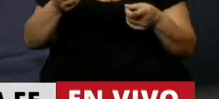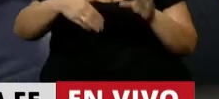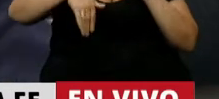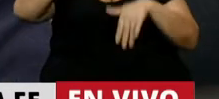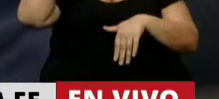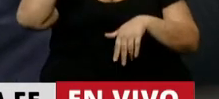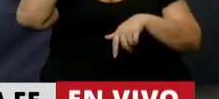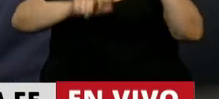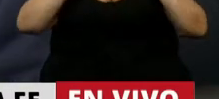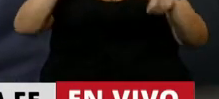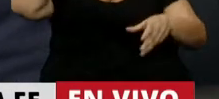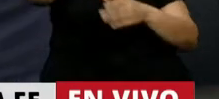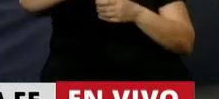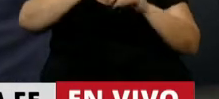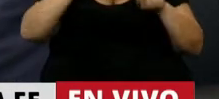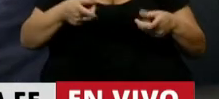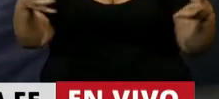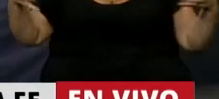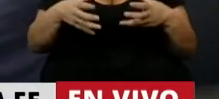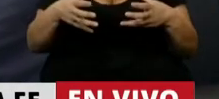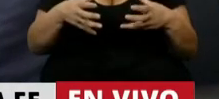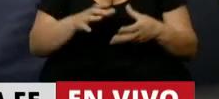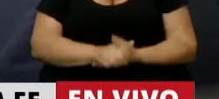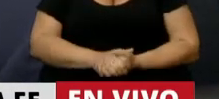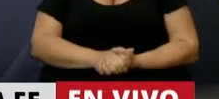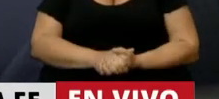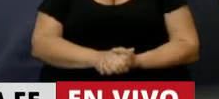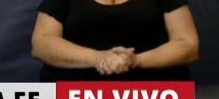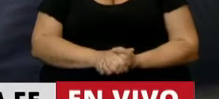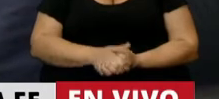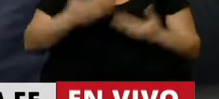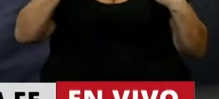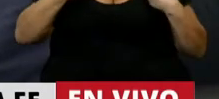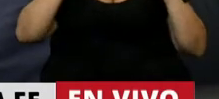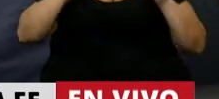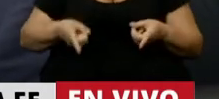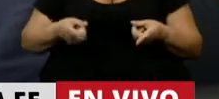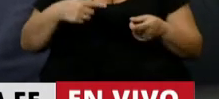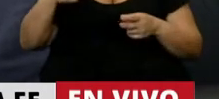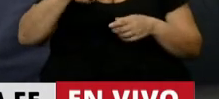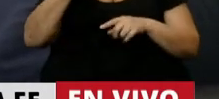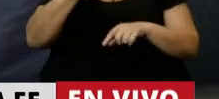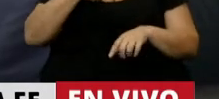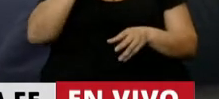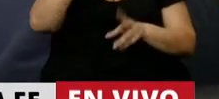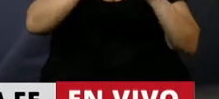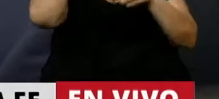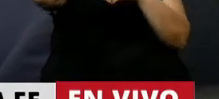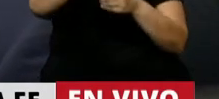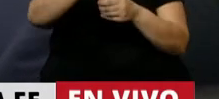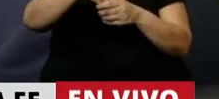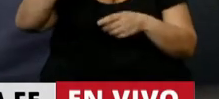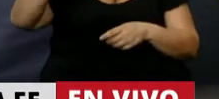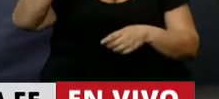la mayor cantidad de personas posibles. Quien habla también propicia desde esa inclusión de la